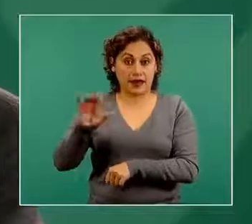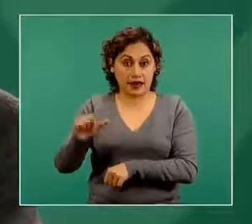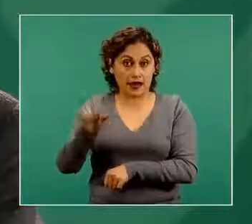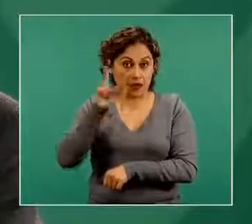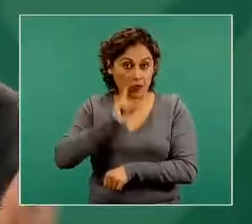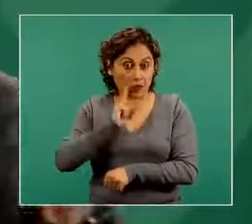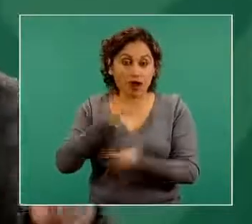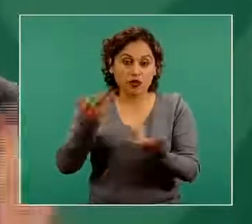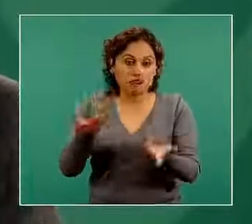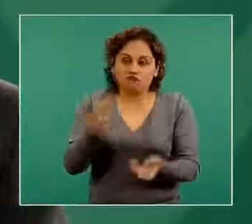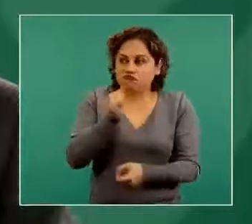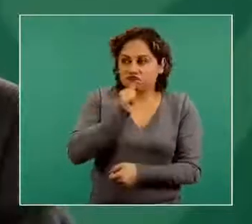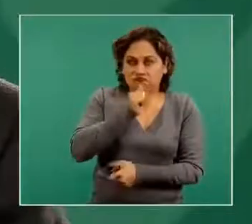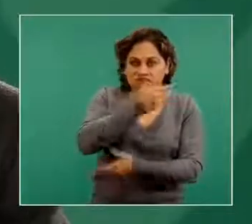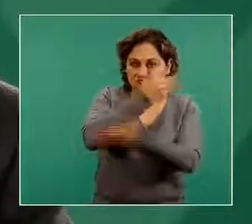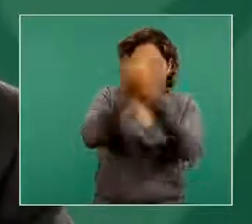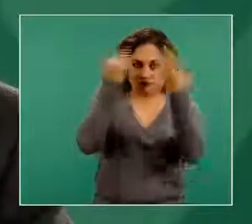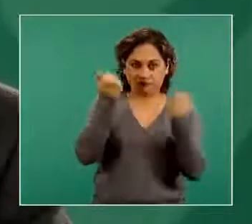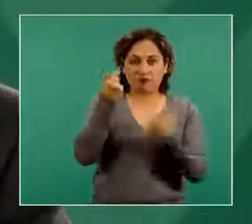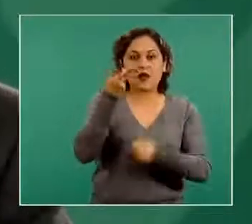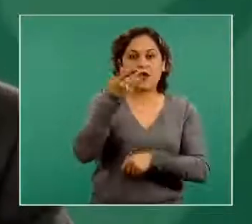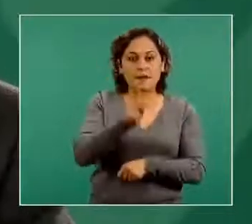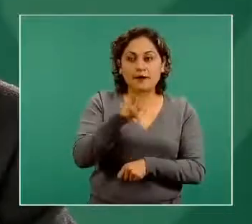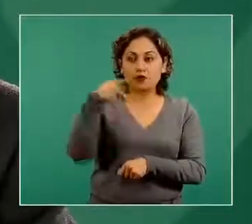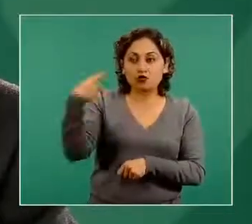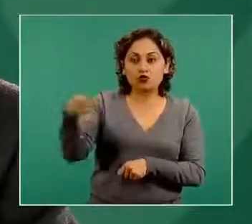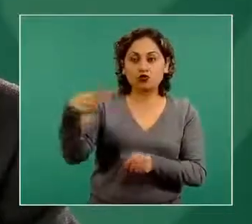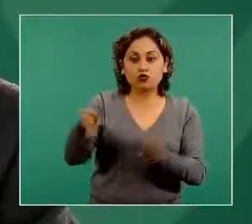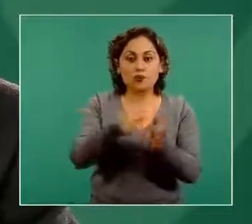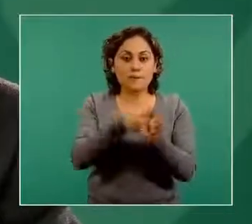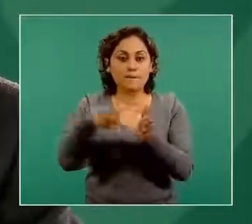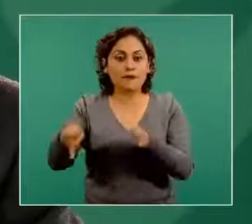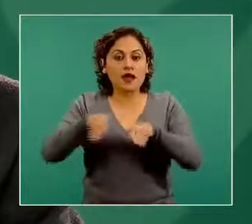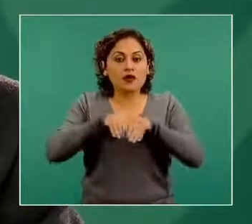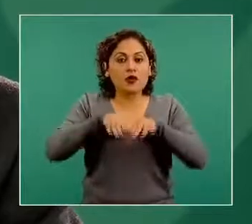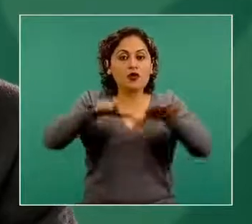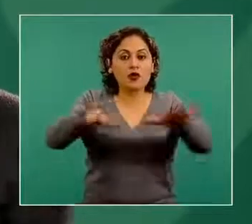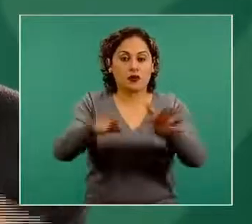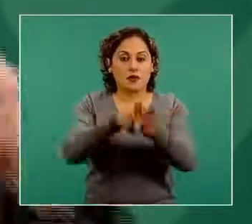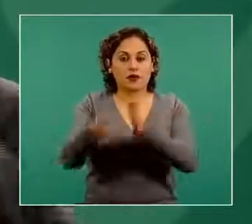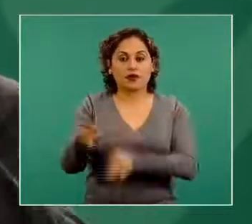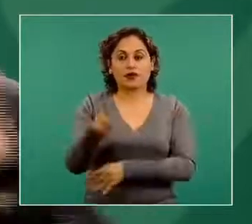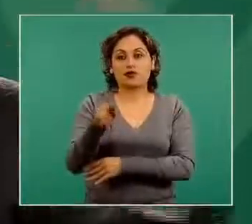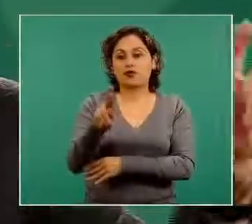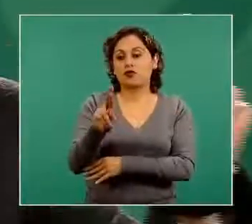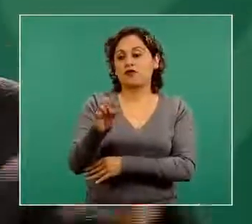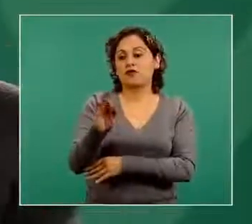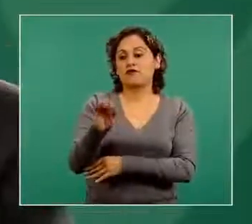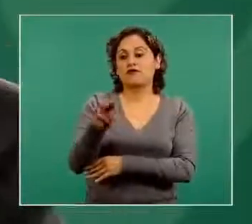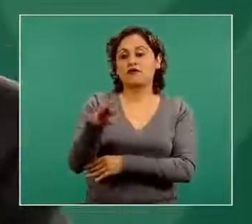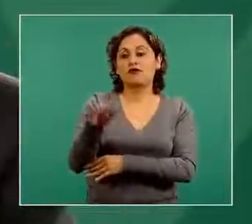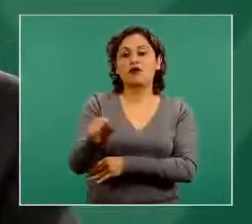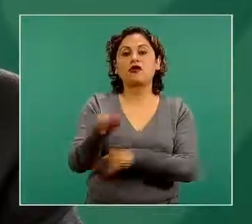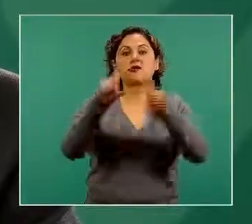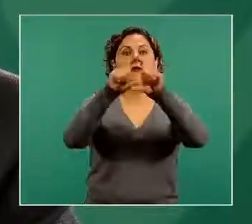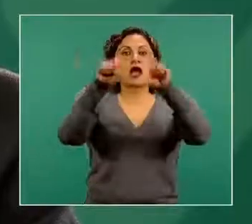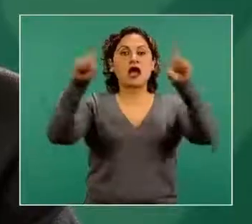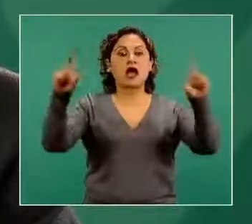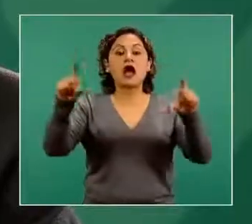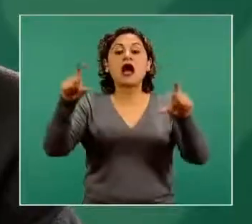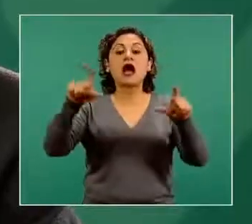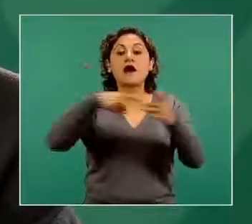pero aprovecho para comentar. Su periódico le dio una gran notoriedad, el periódico Reforma, puso ahí descabezan el programa de